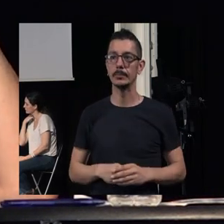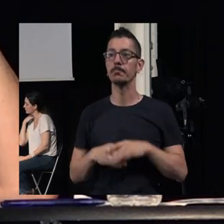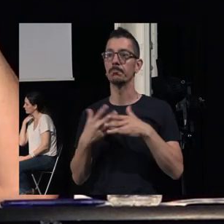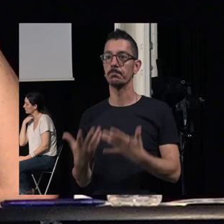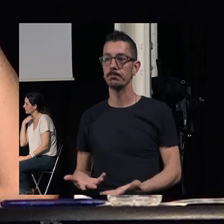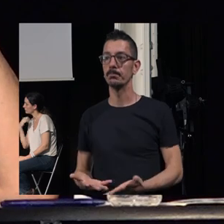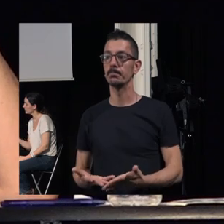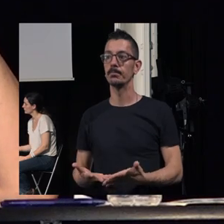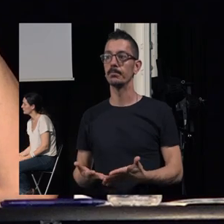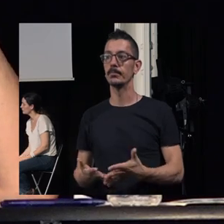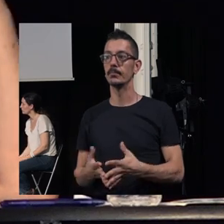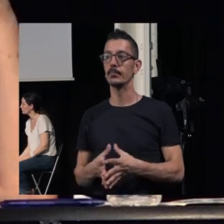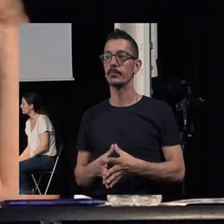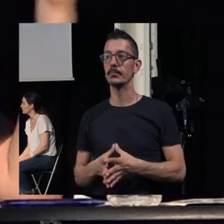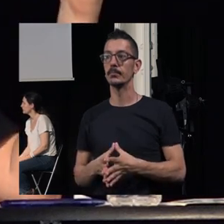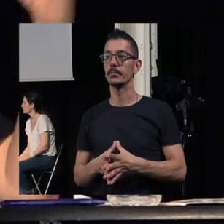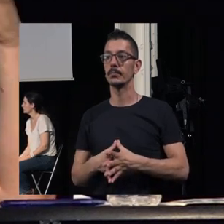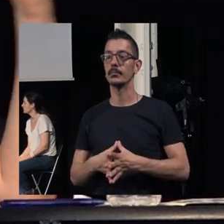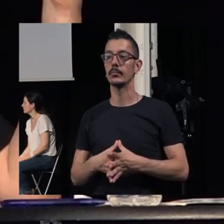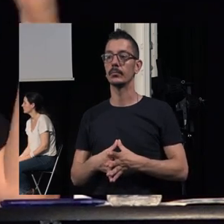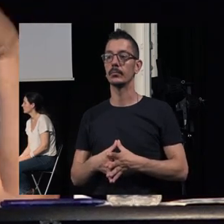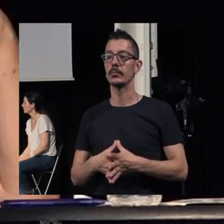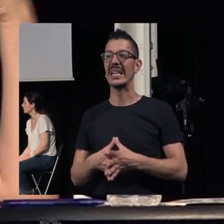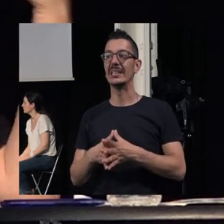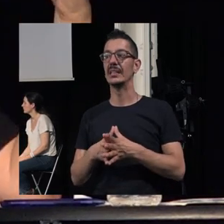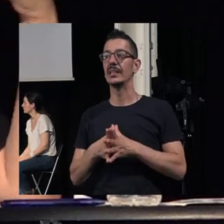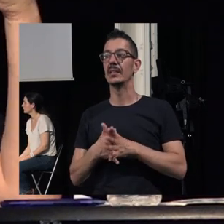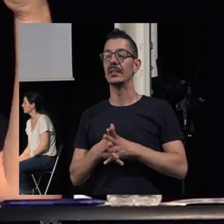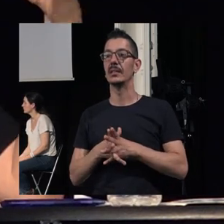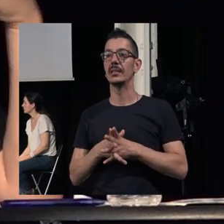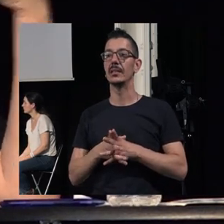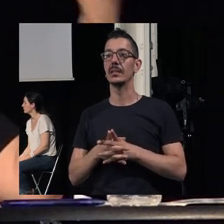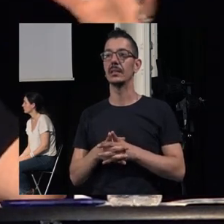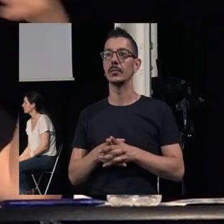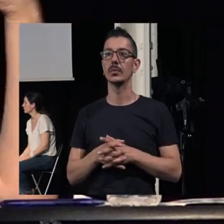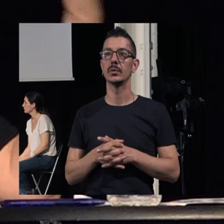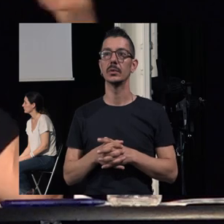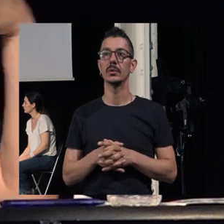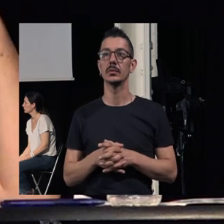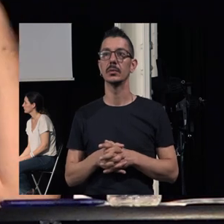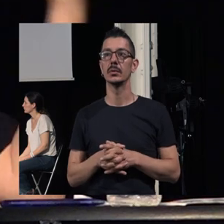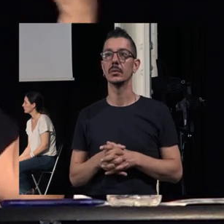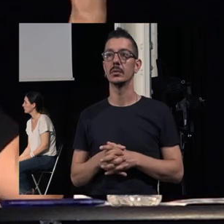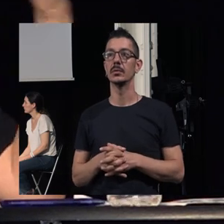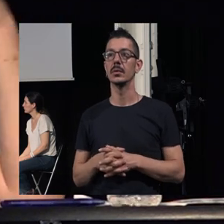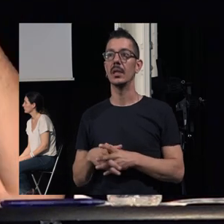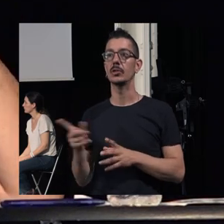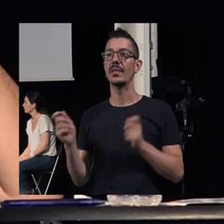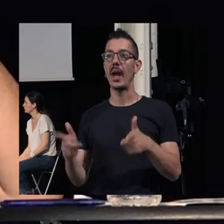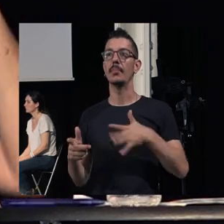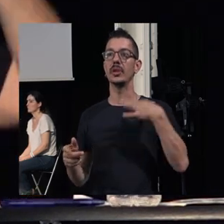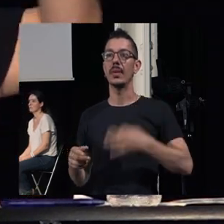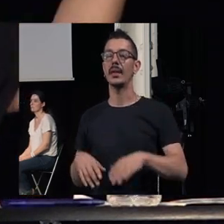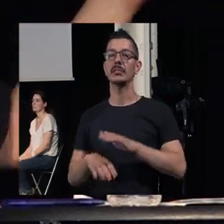debería estar en las posibilidades de crear movimientos sociales y